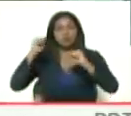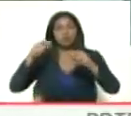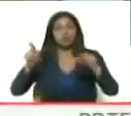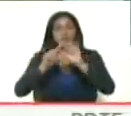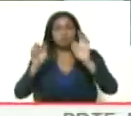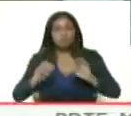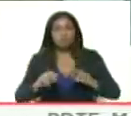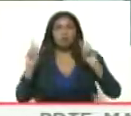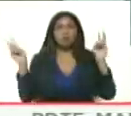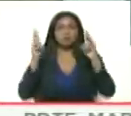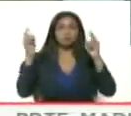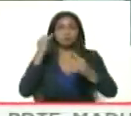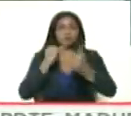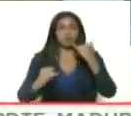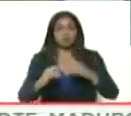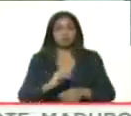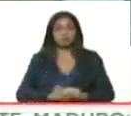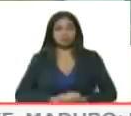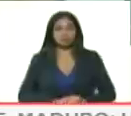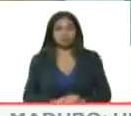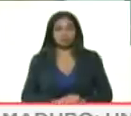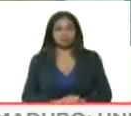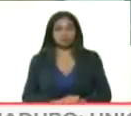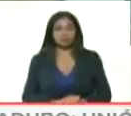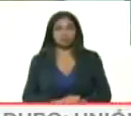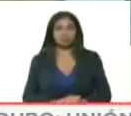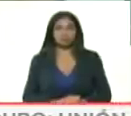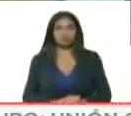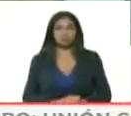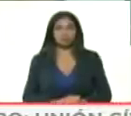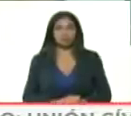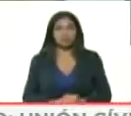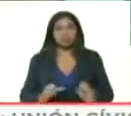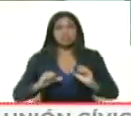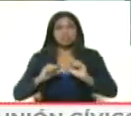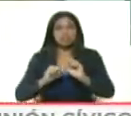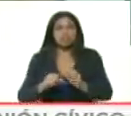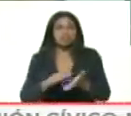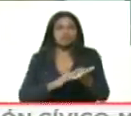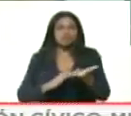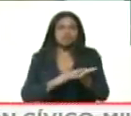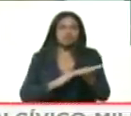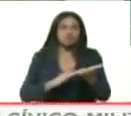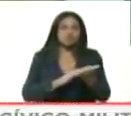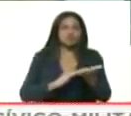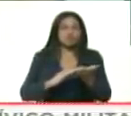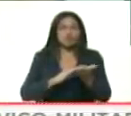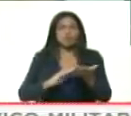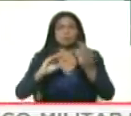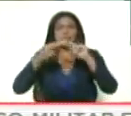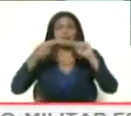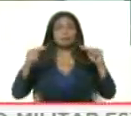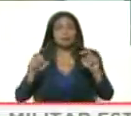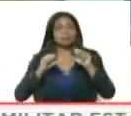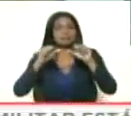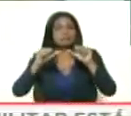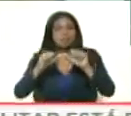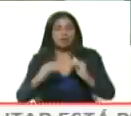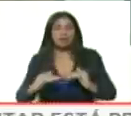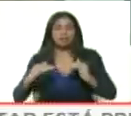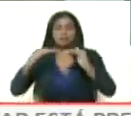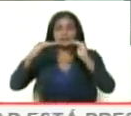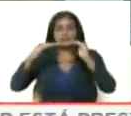la victoria final, el mantenimiento de la paz, la